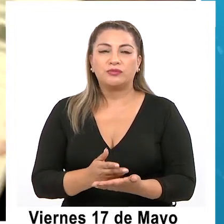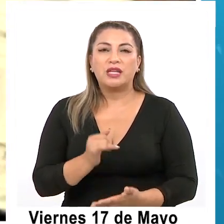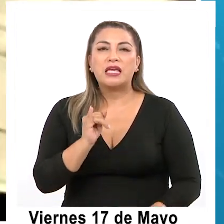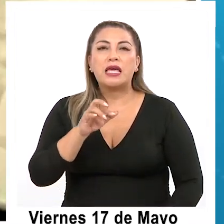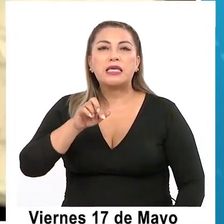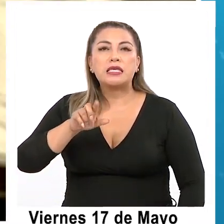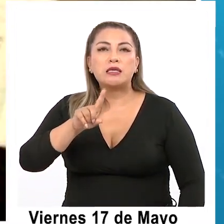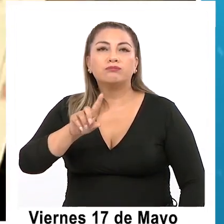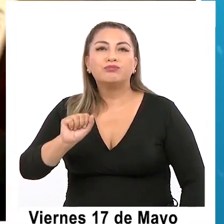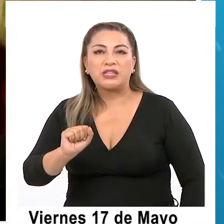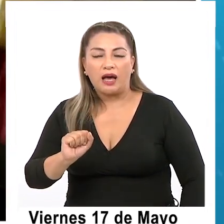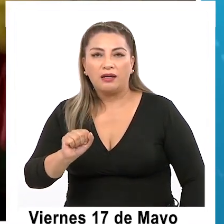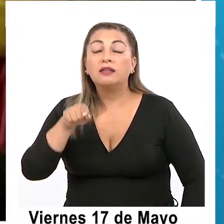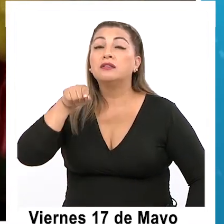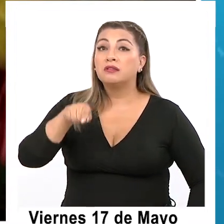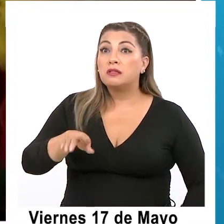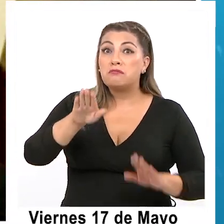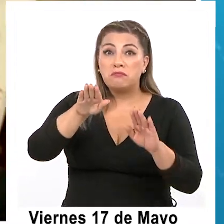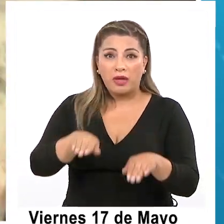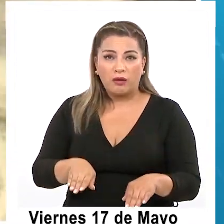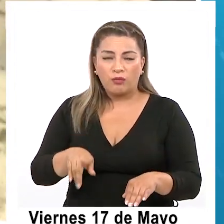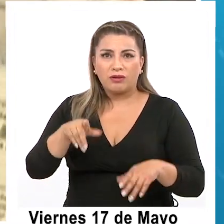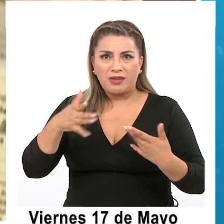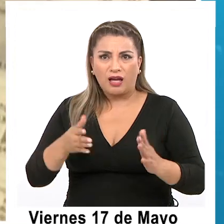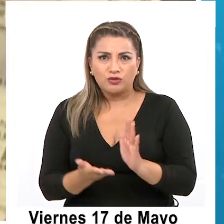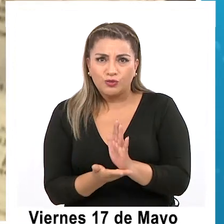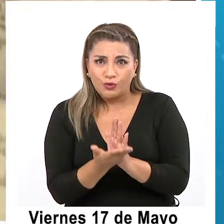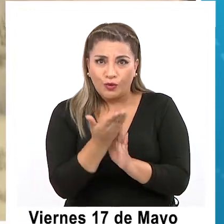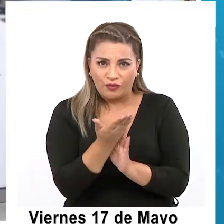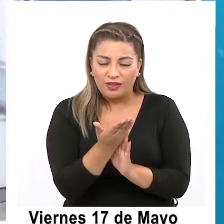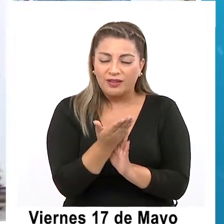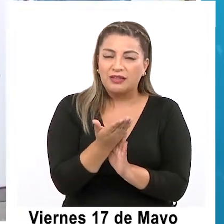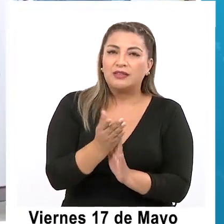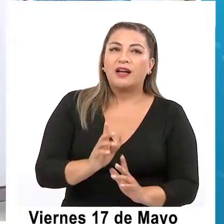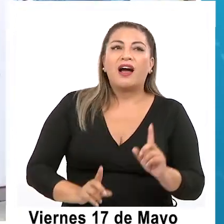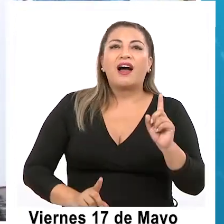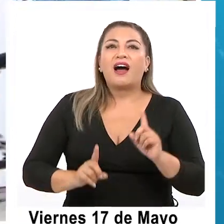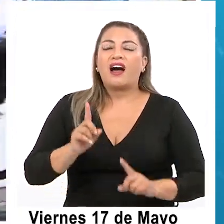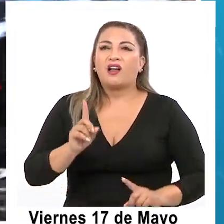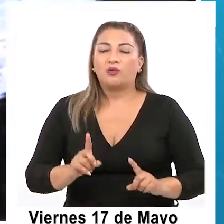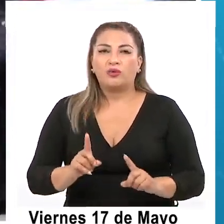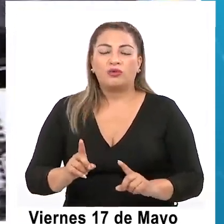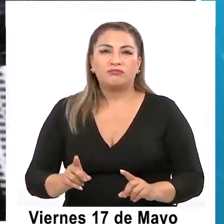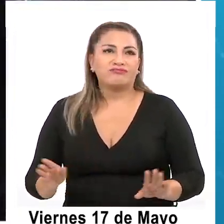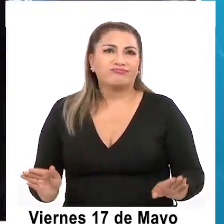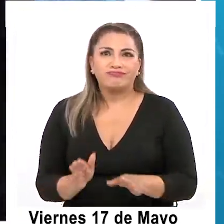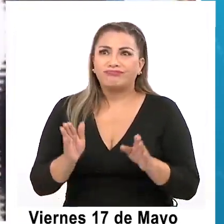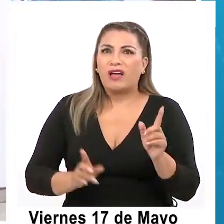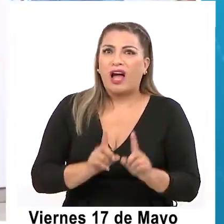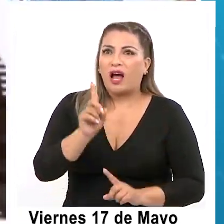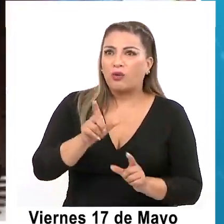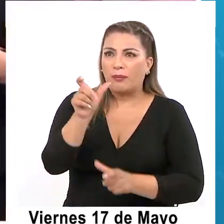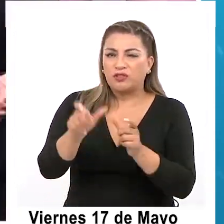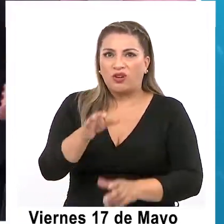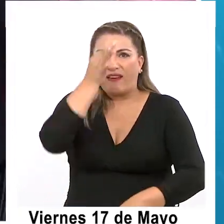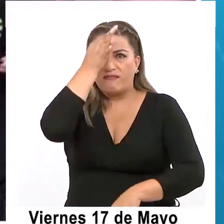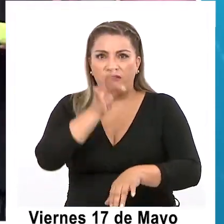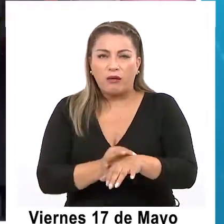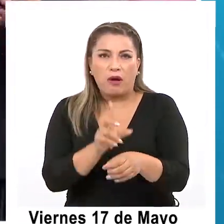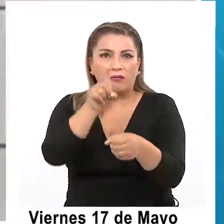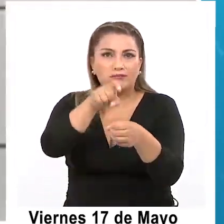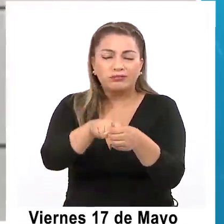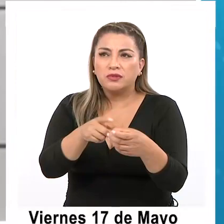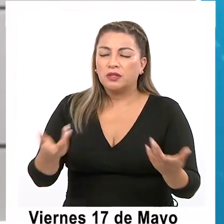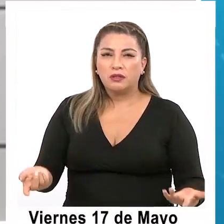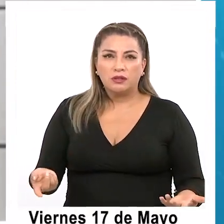o IPC de la salud, que Sí. también va a estar aumentado. Por lo tanto, van a haber incentivos que van a generar que algunos pacientes, por ejemplo,